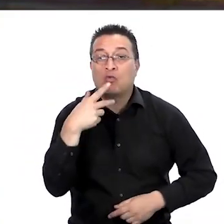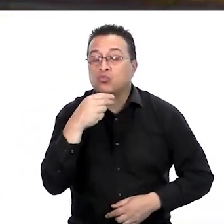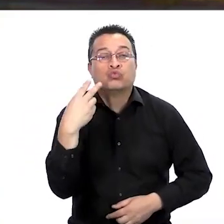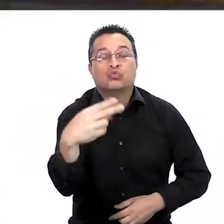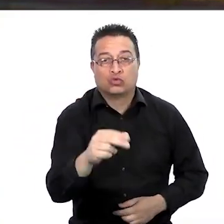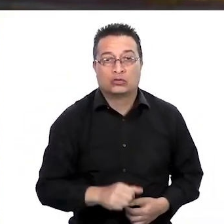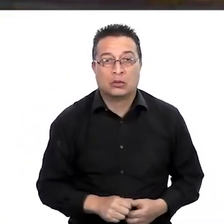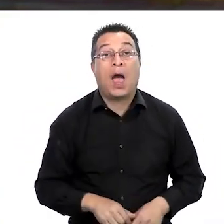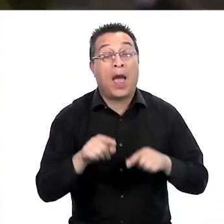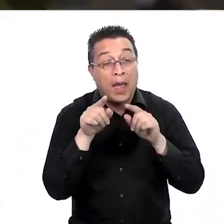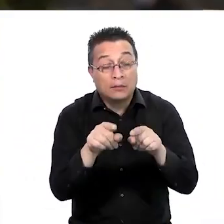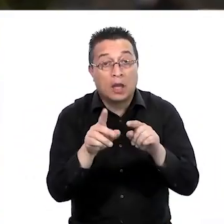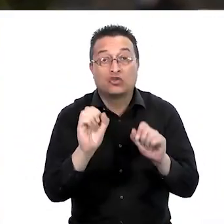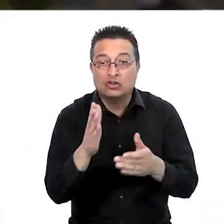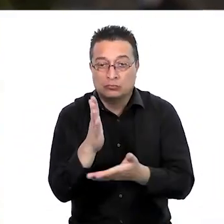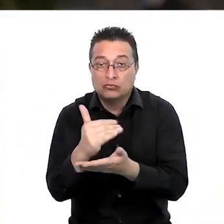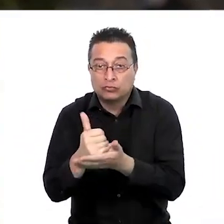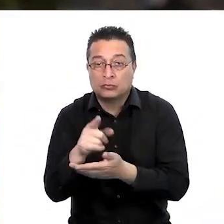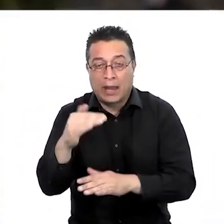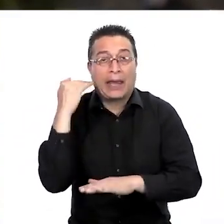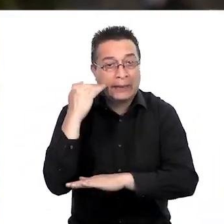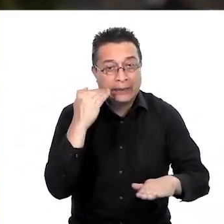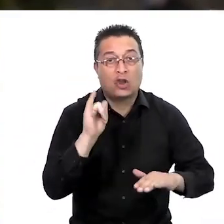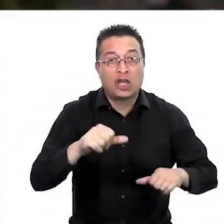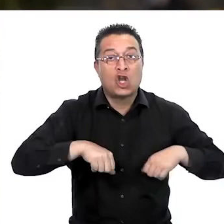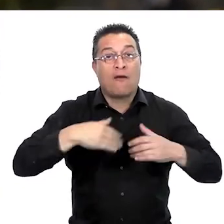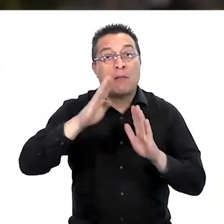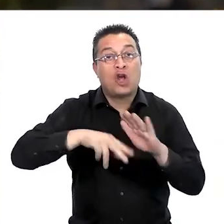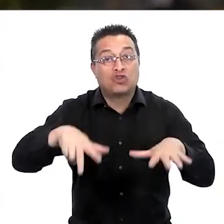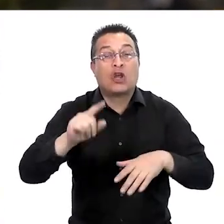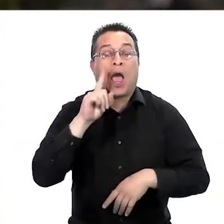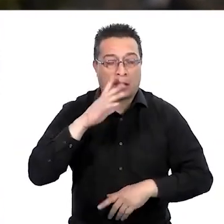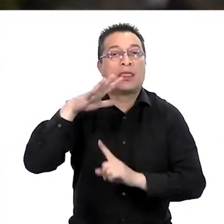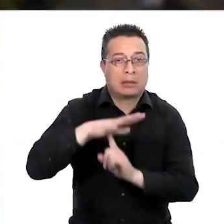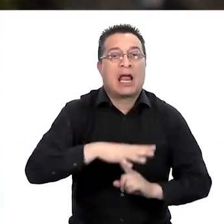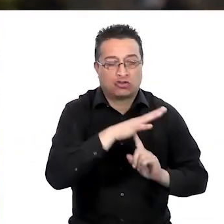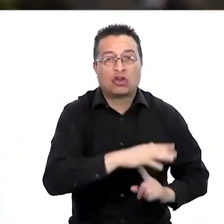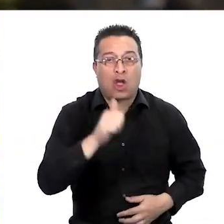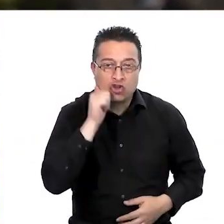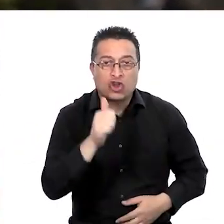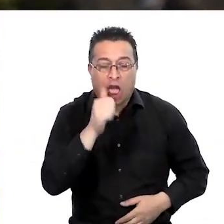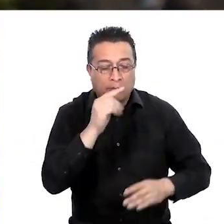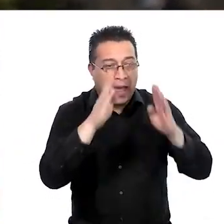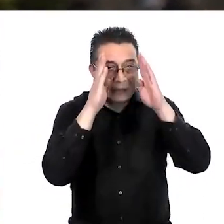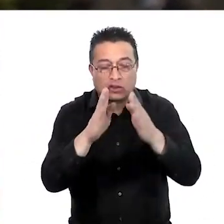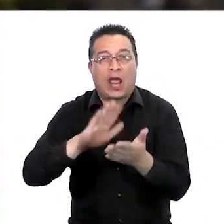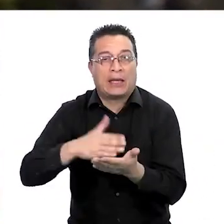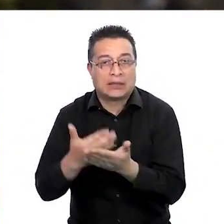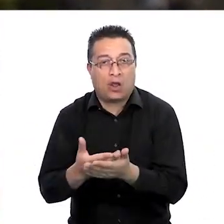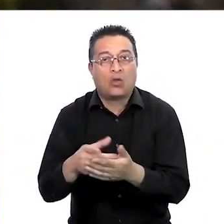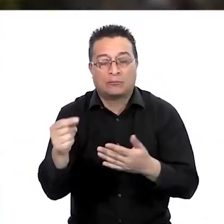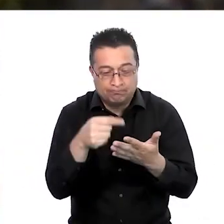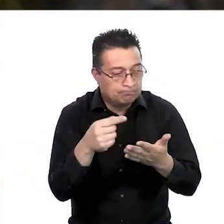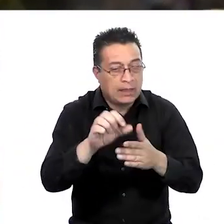sus necesidades. Pero a pesar de esas medidas, las niñas y adolescentes sufren discriminaciones todos los días en atenciones